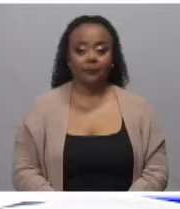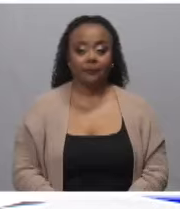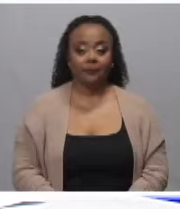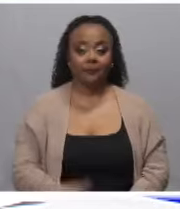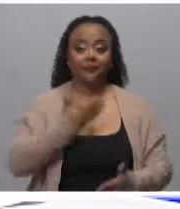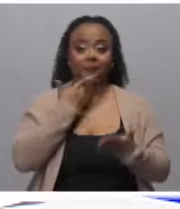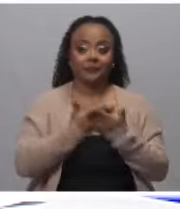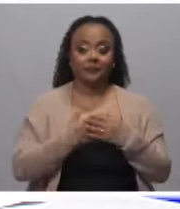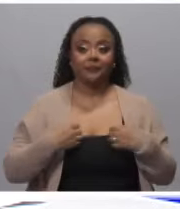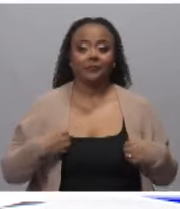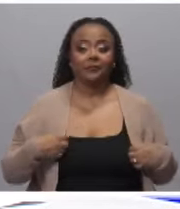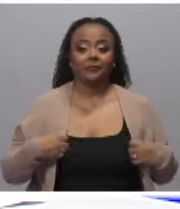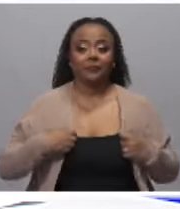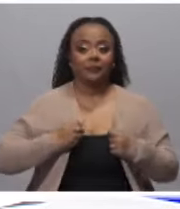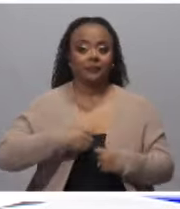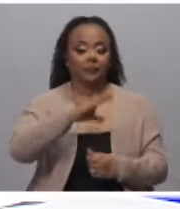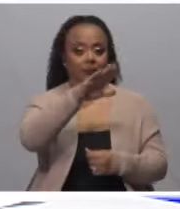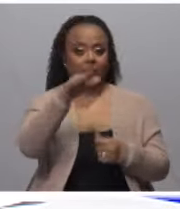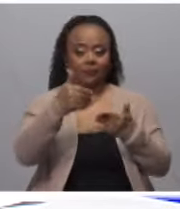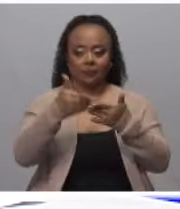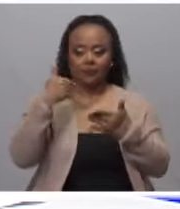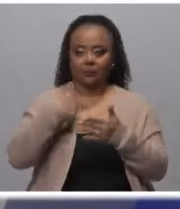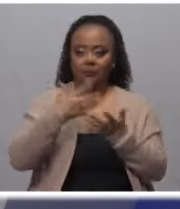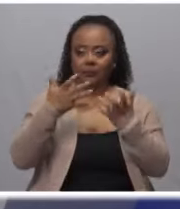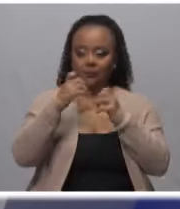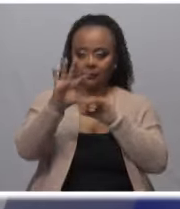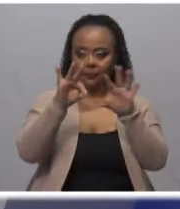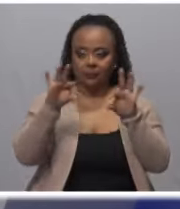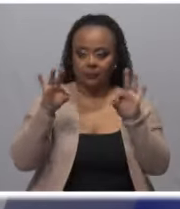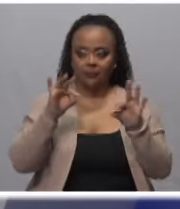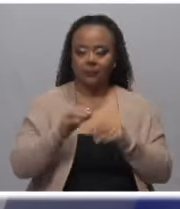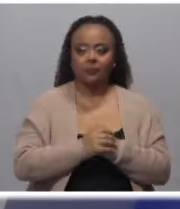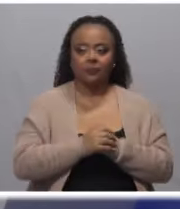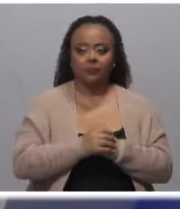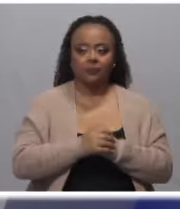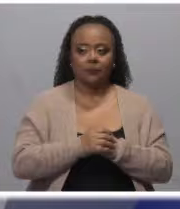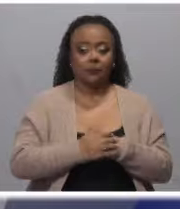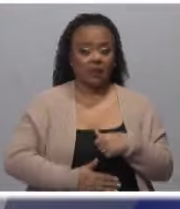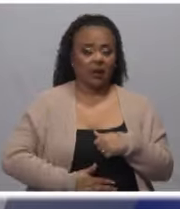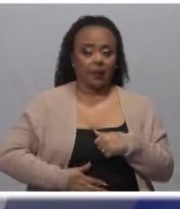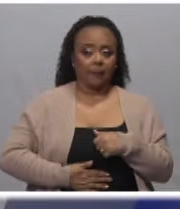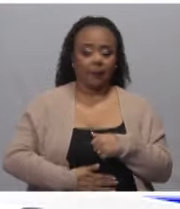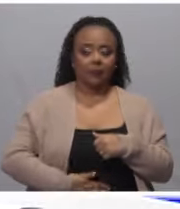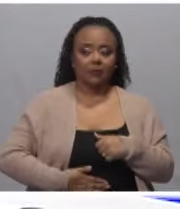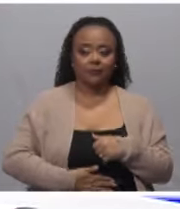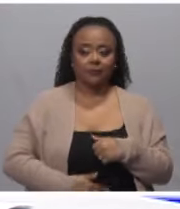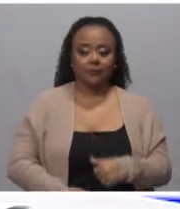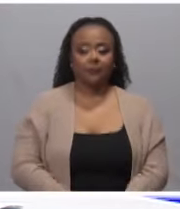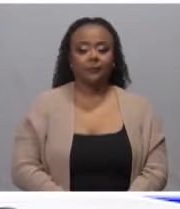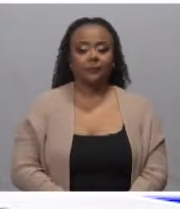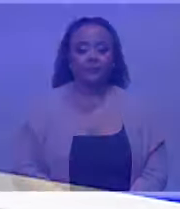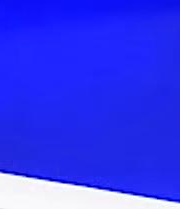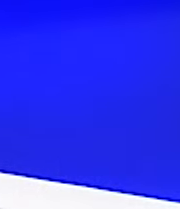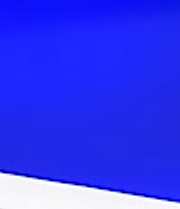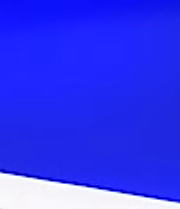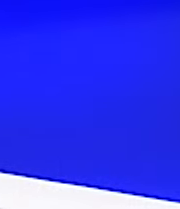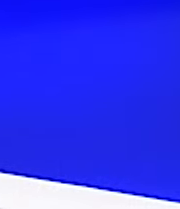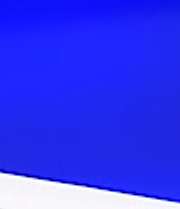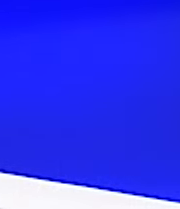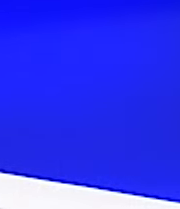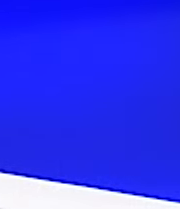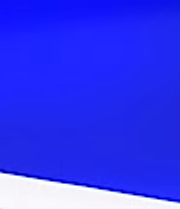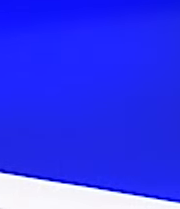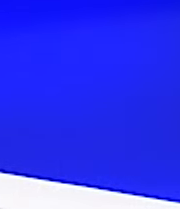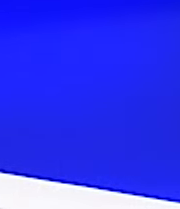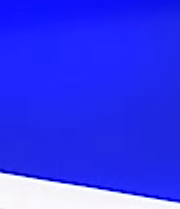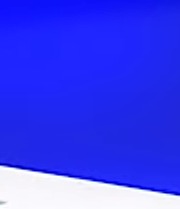eh Por Por cierto antes lo le voy a hacer una invitación hambrita hay hambrita hay hambre porque ha ha sido un día largo lo hemos empezado